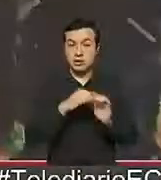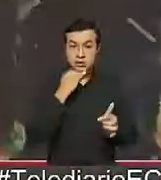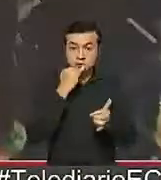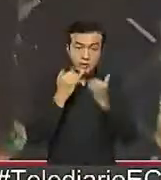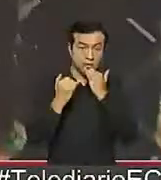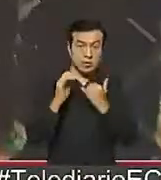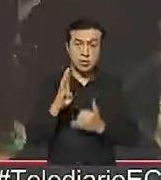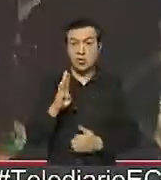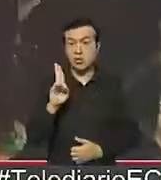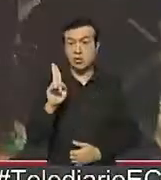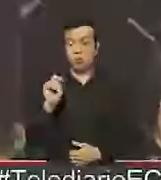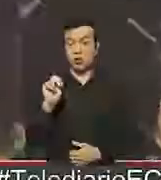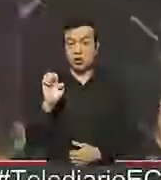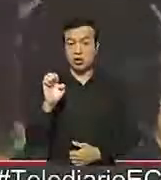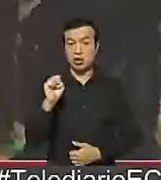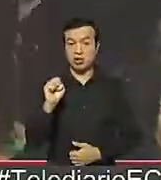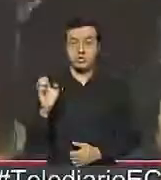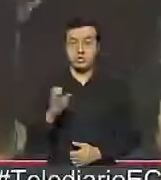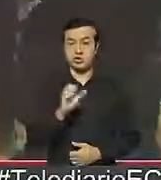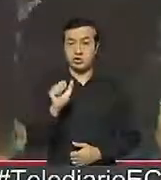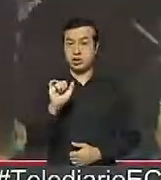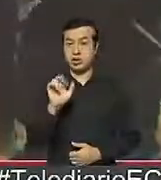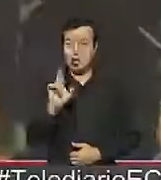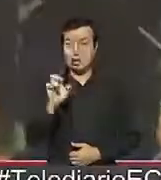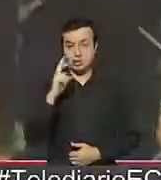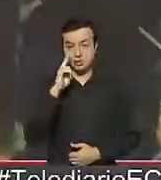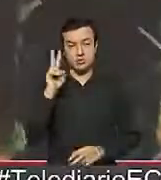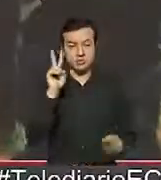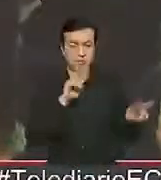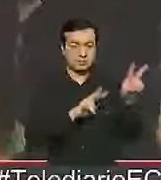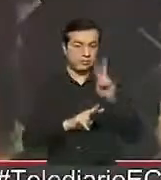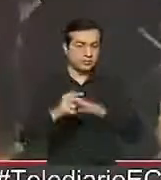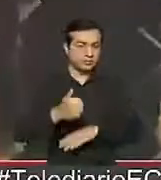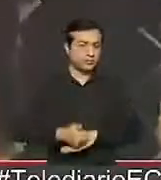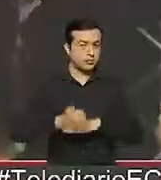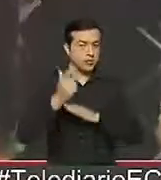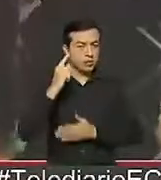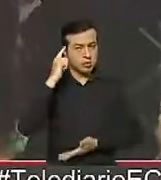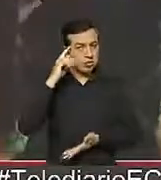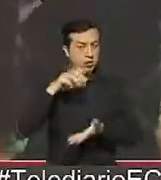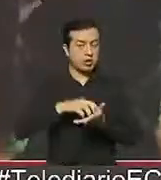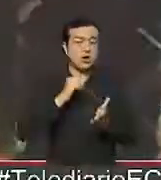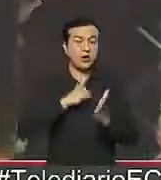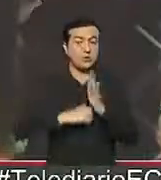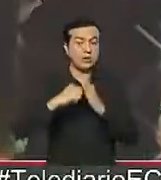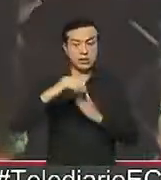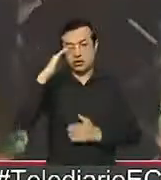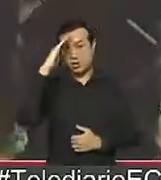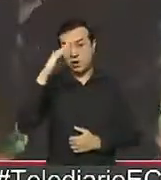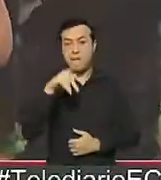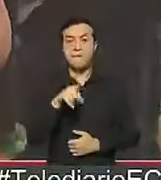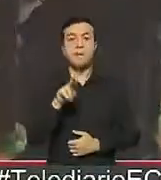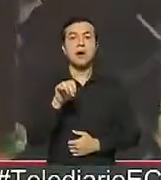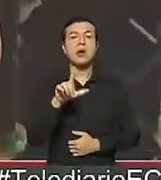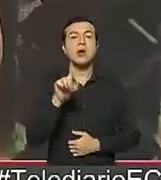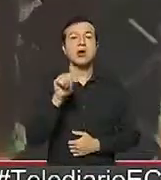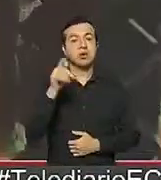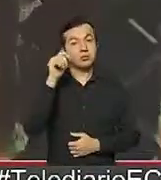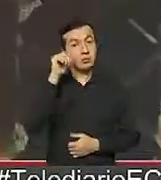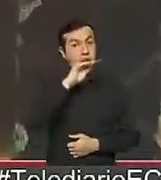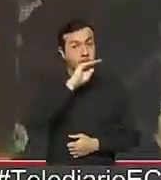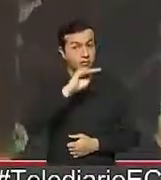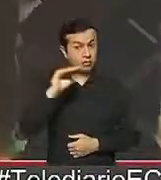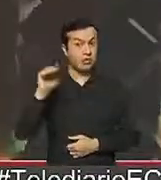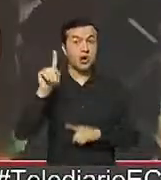de Buenos Aires, provincia de Imbabura, ejecutan las autoridades de gobierno. La ministra del Interior, María Paula Romo, recordó que